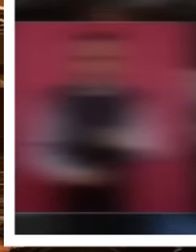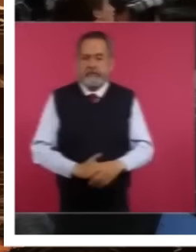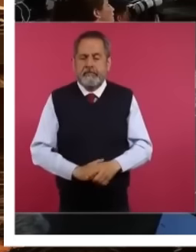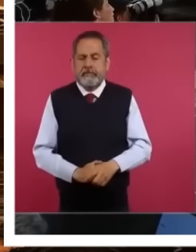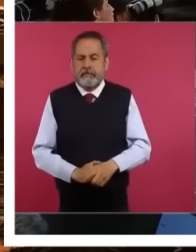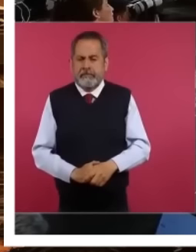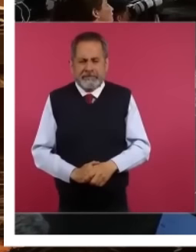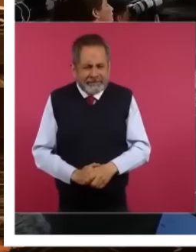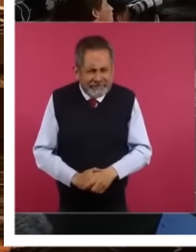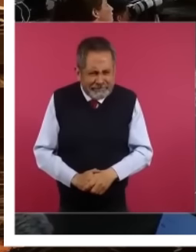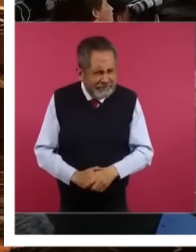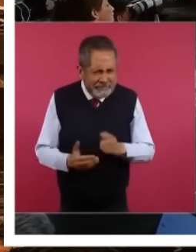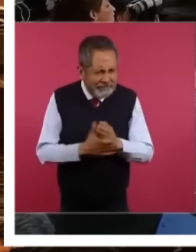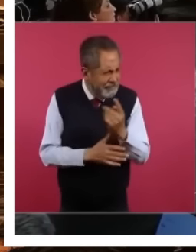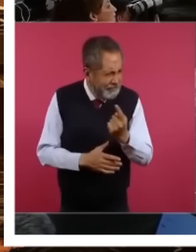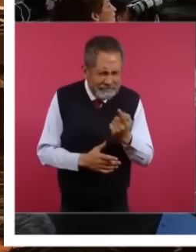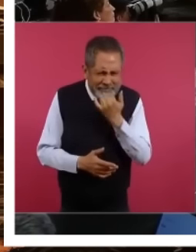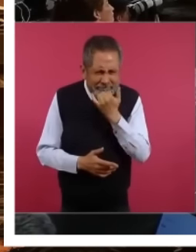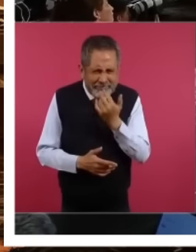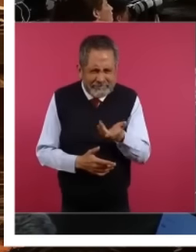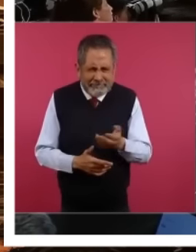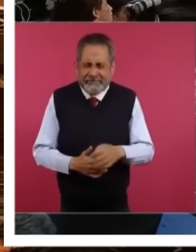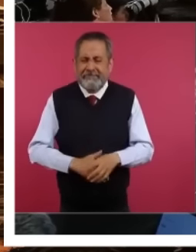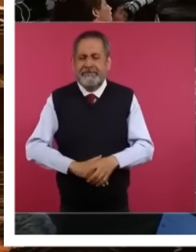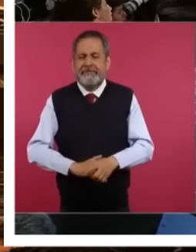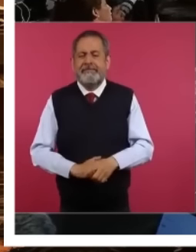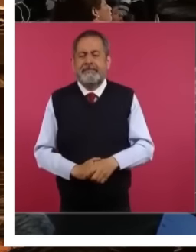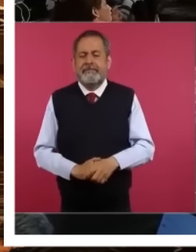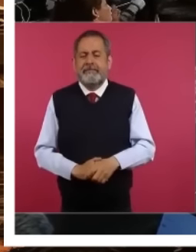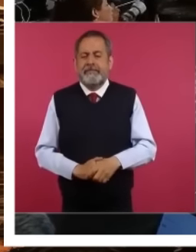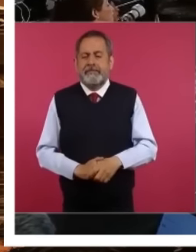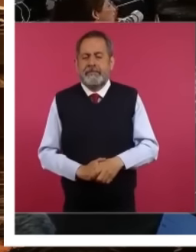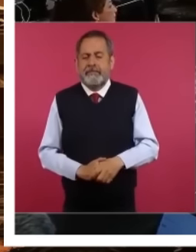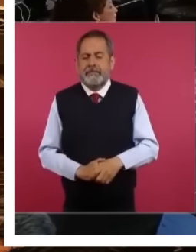¿Por qué tanto interés de Estados Unidos en la reforma judicial? Porque